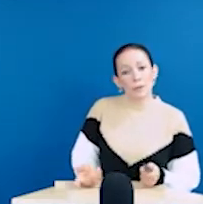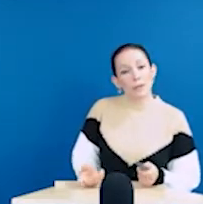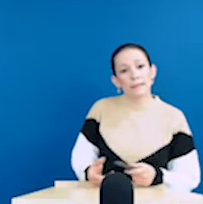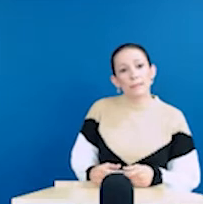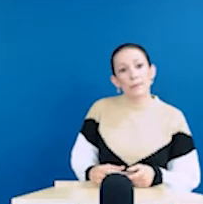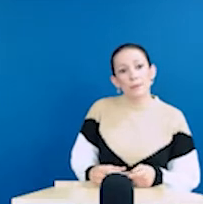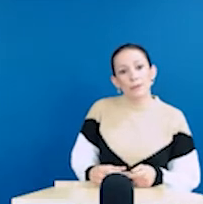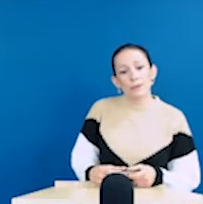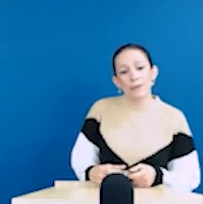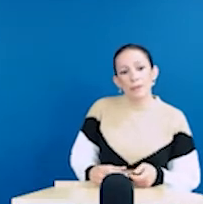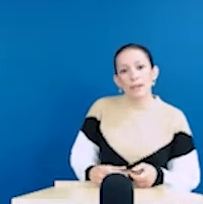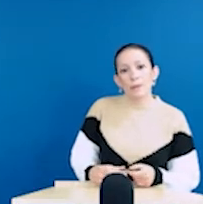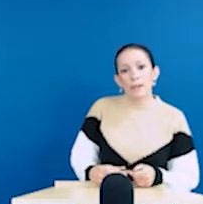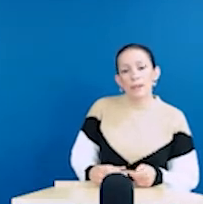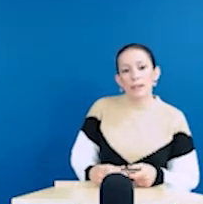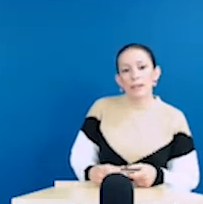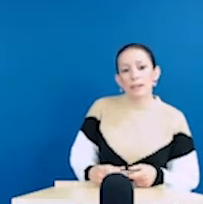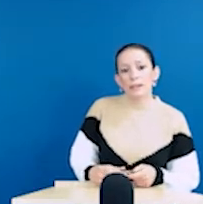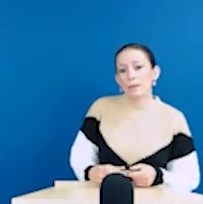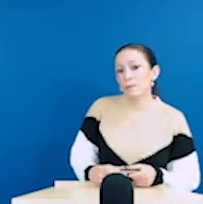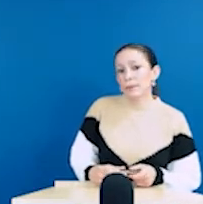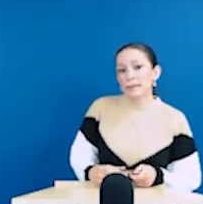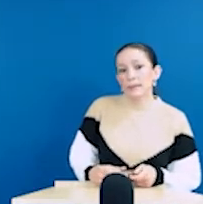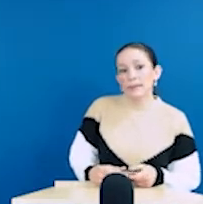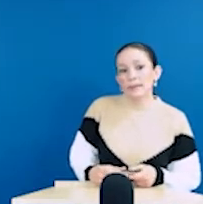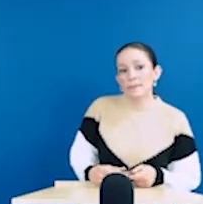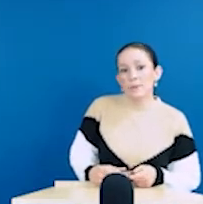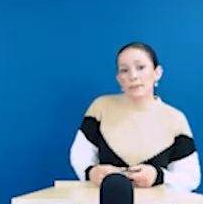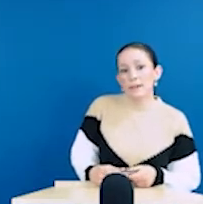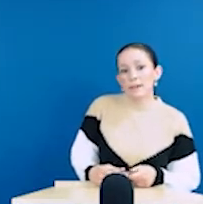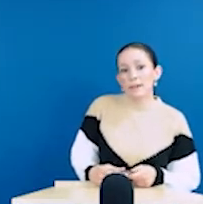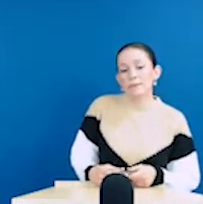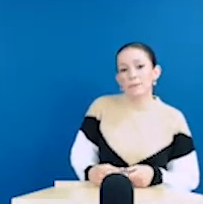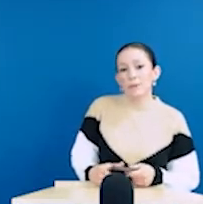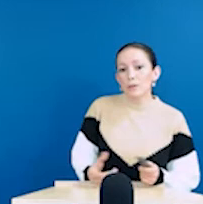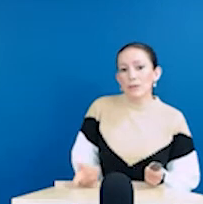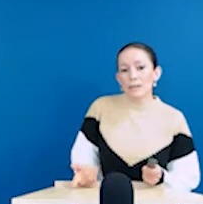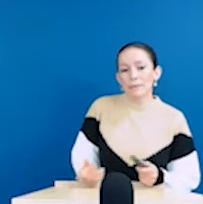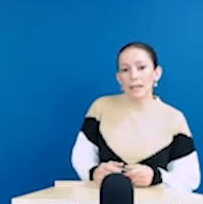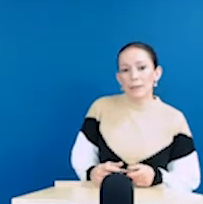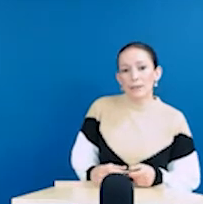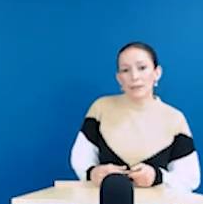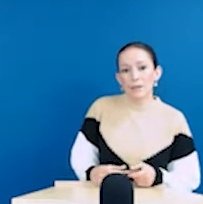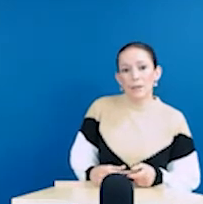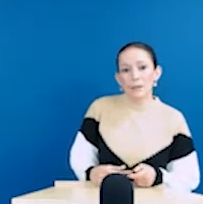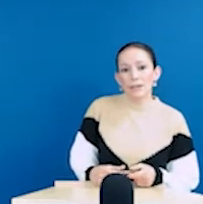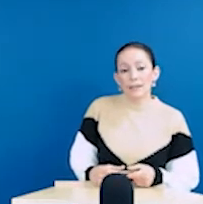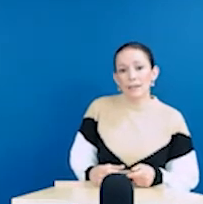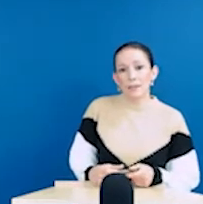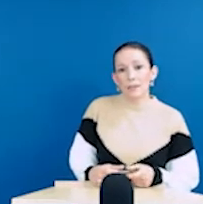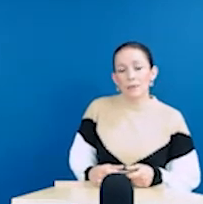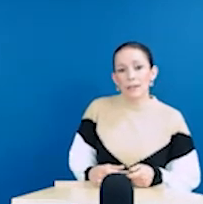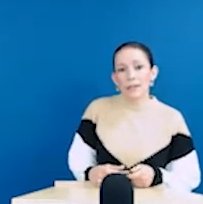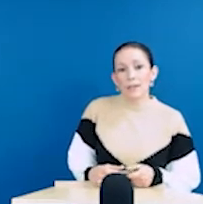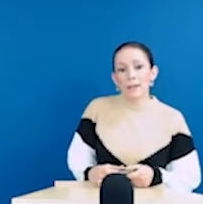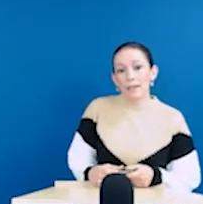para poder ayudarles en el proceso. Recuerden que si un paciente no tiene una alimentación adecuada, una